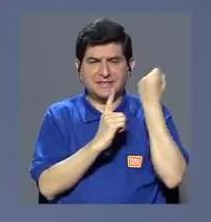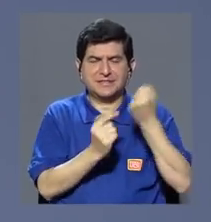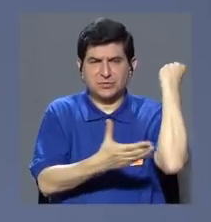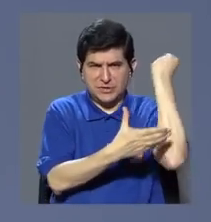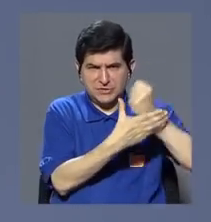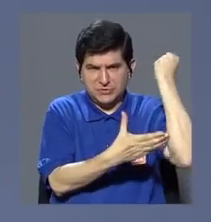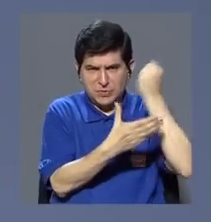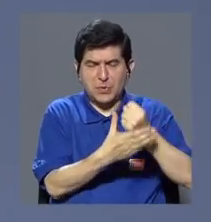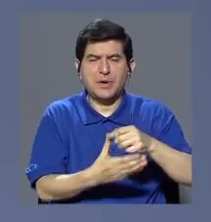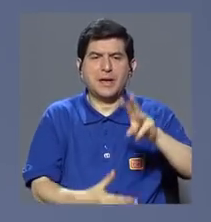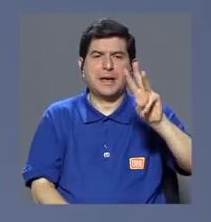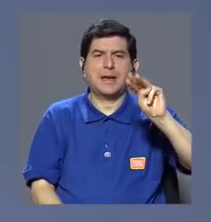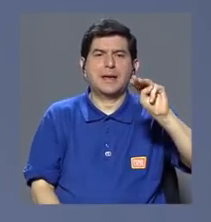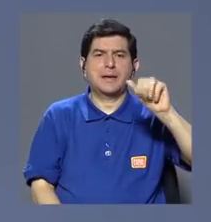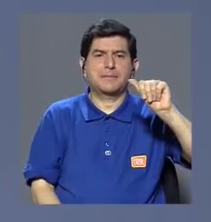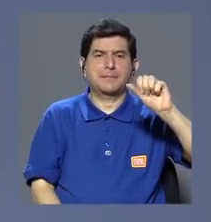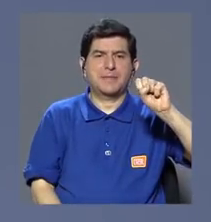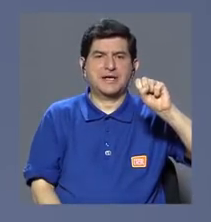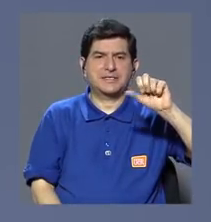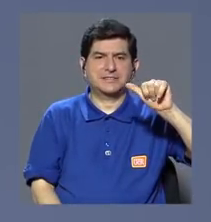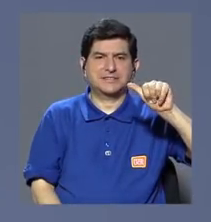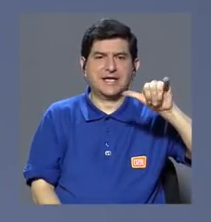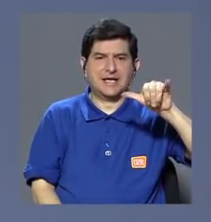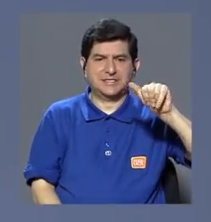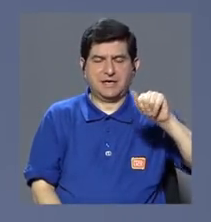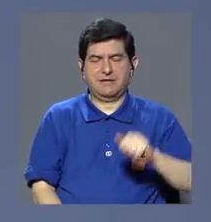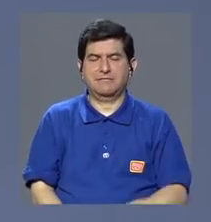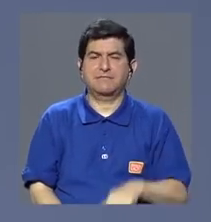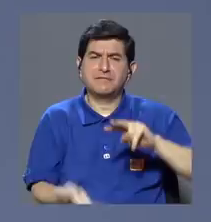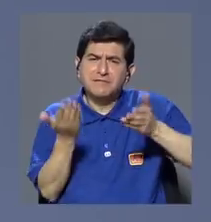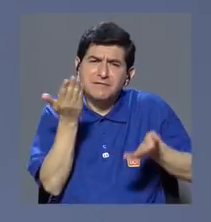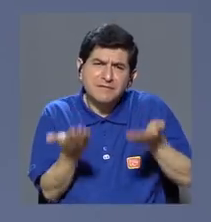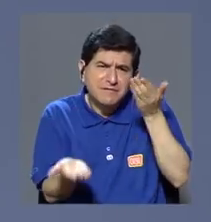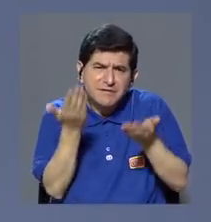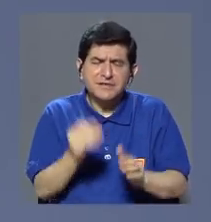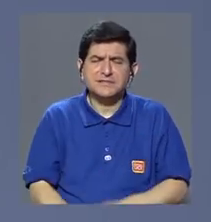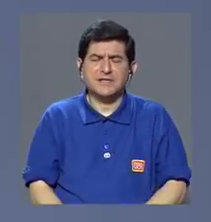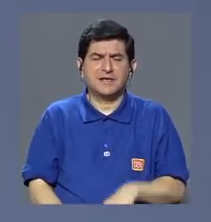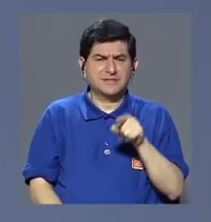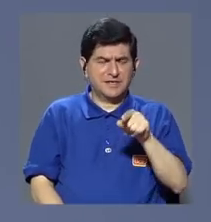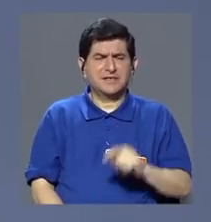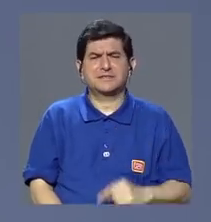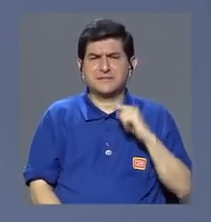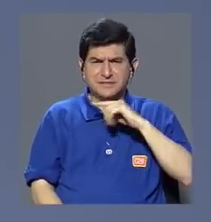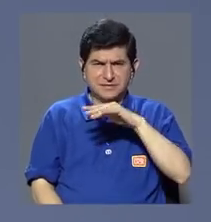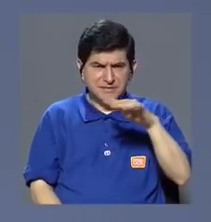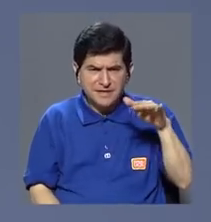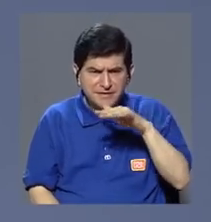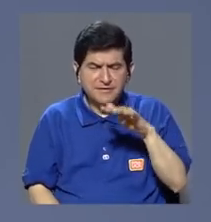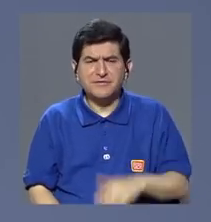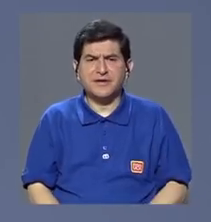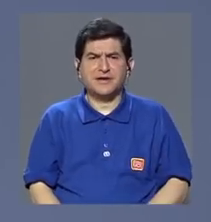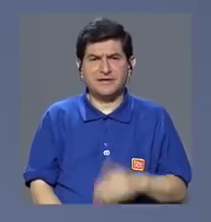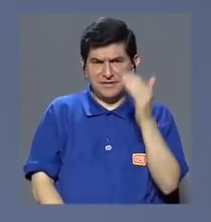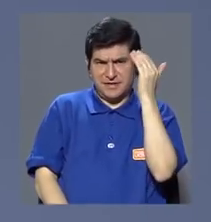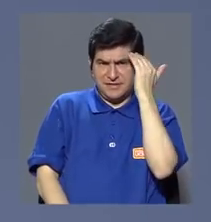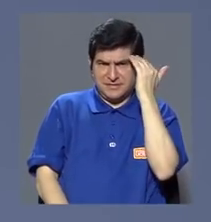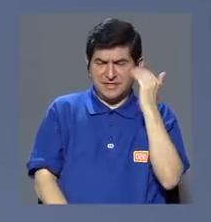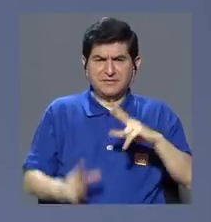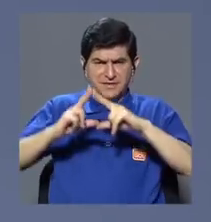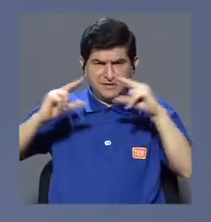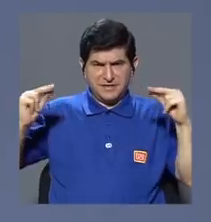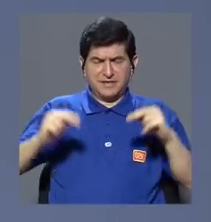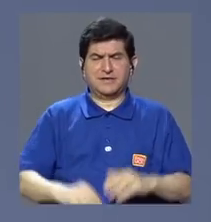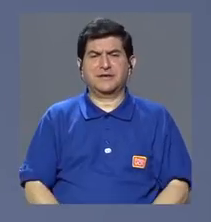masacre en más allá verdad eso nos da una reacción clara de lo que está sucediendo en nicaragua si